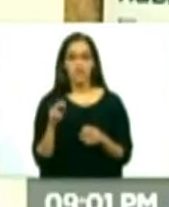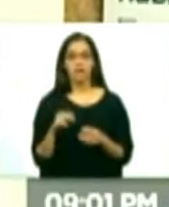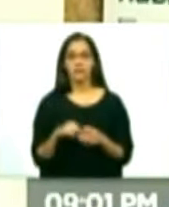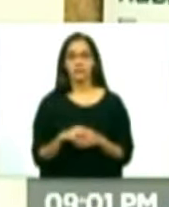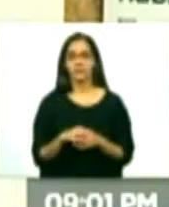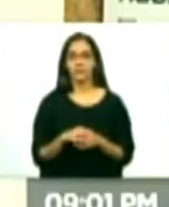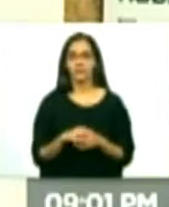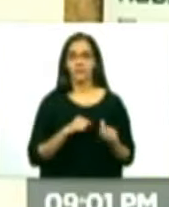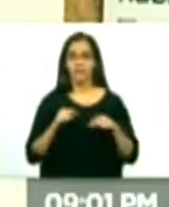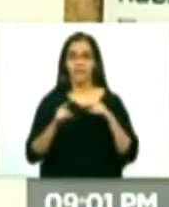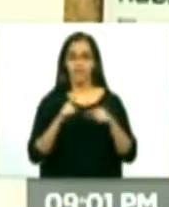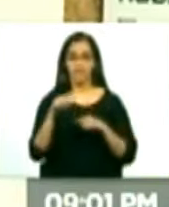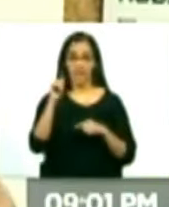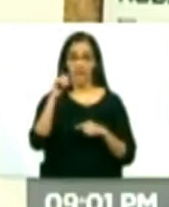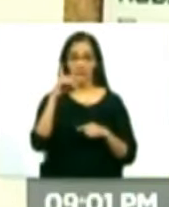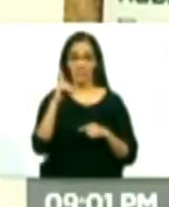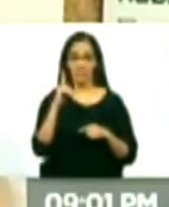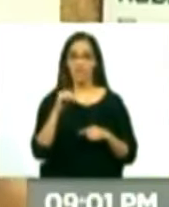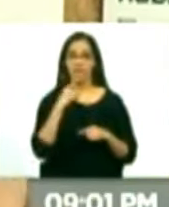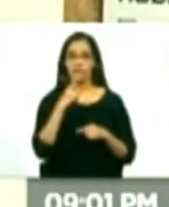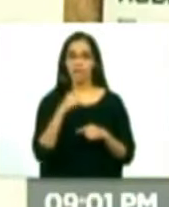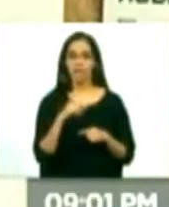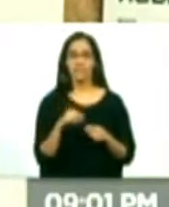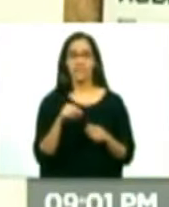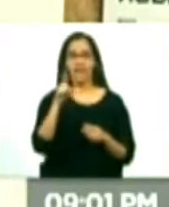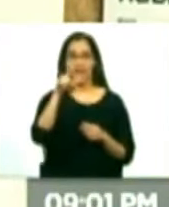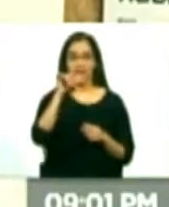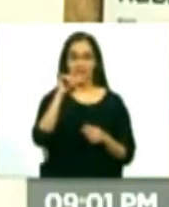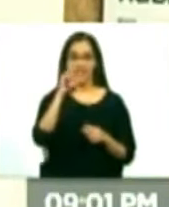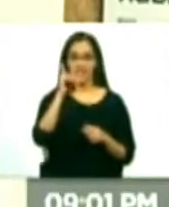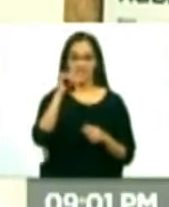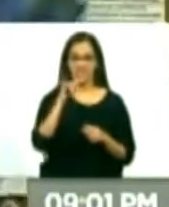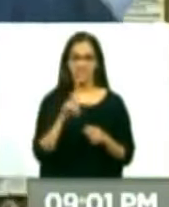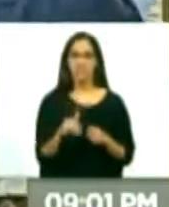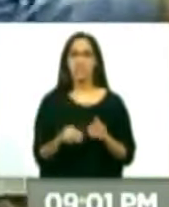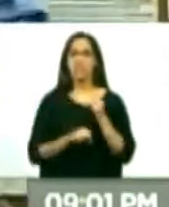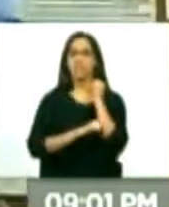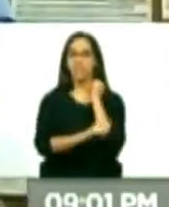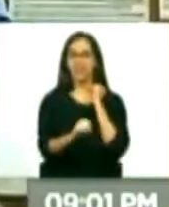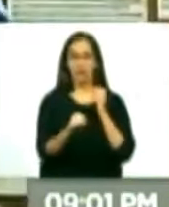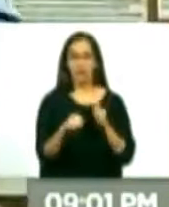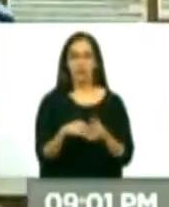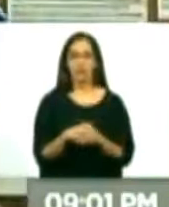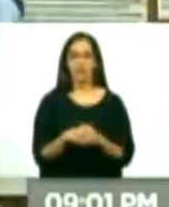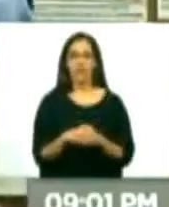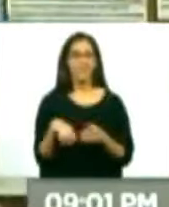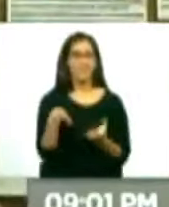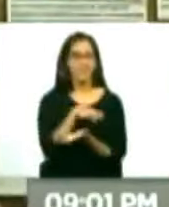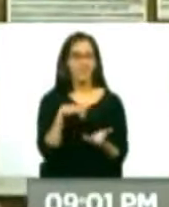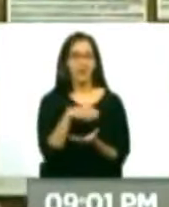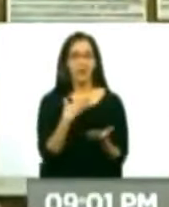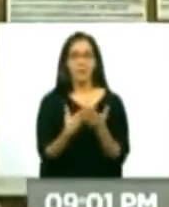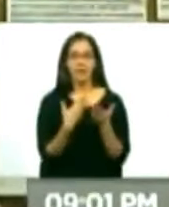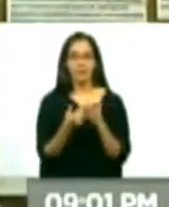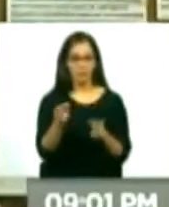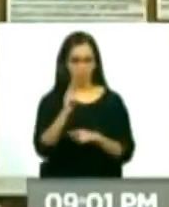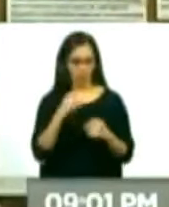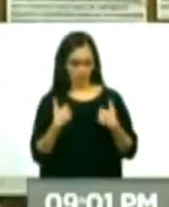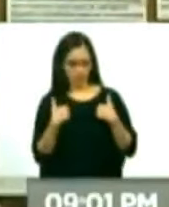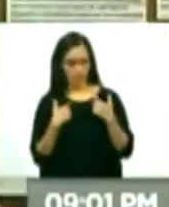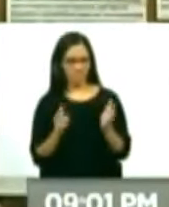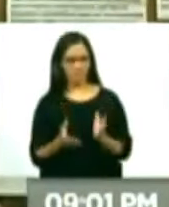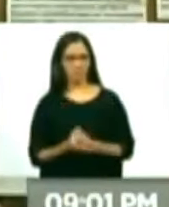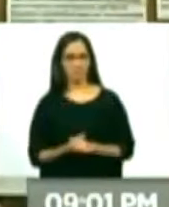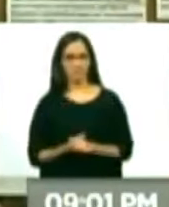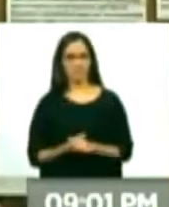de Acción Democrática declaran a Lady Gómez traidora del partido. Y la señora se mete en rollo con su partido y me respondía a mí.